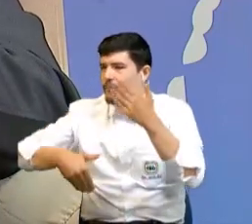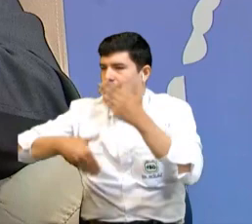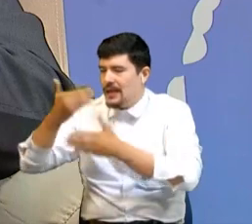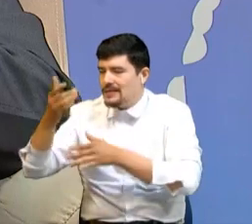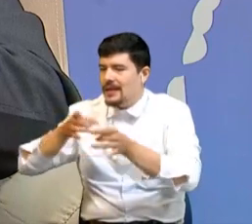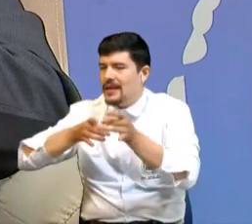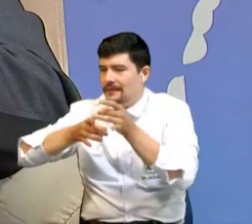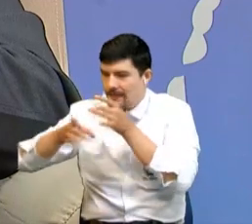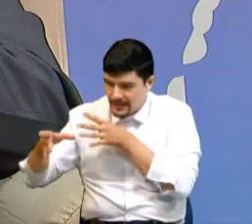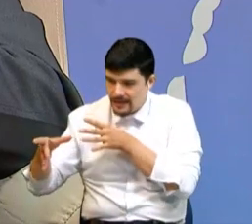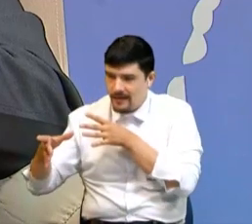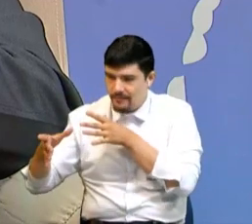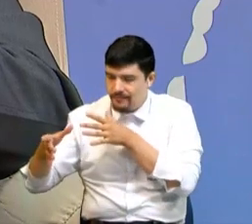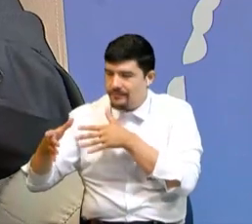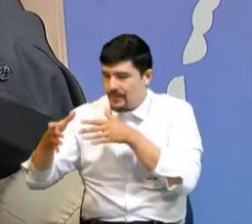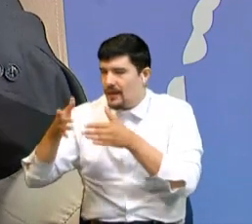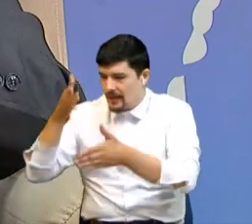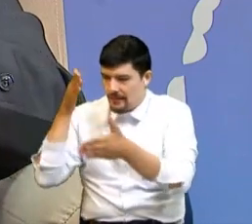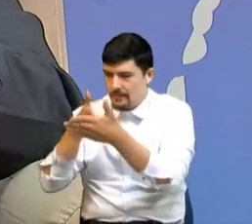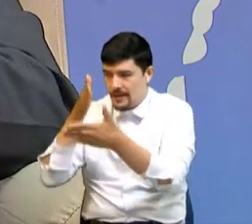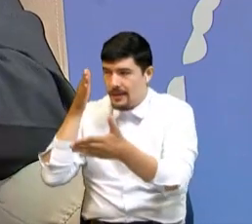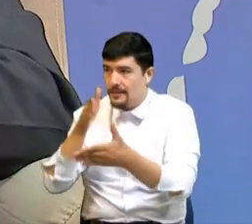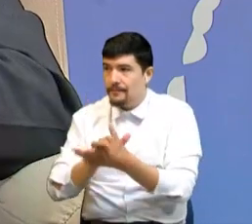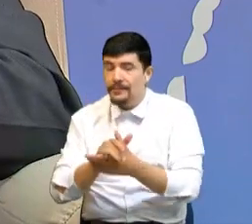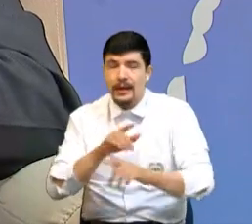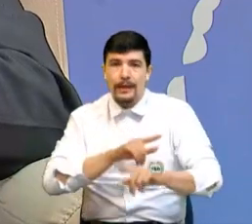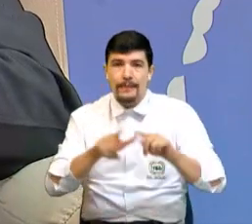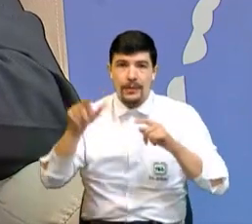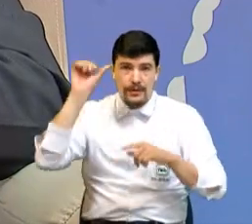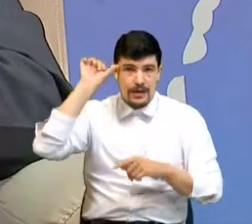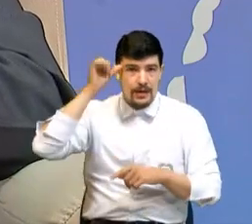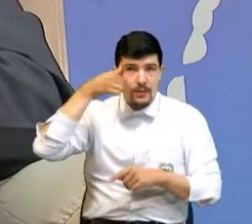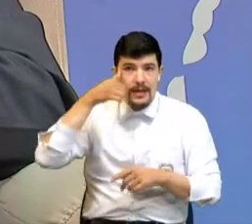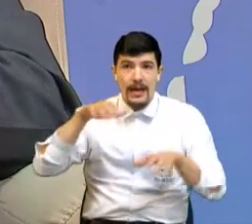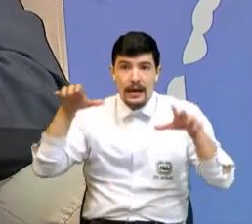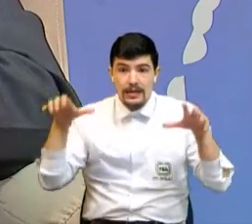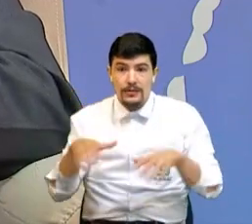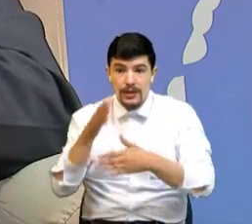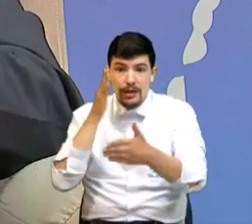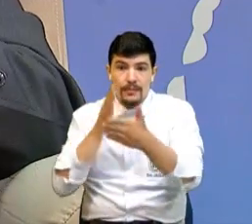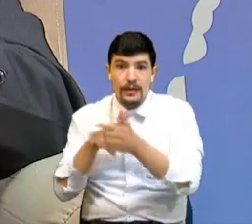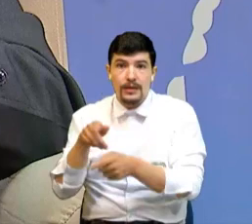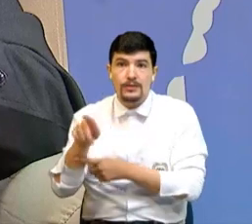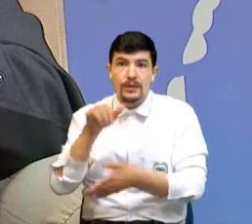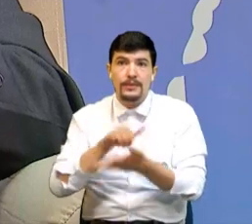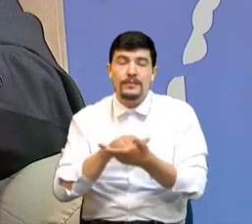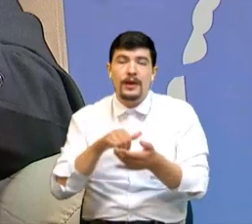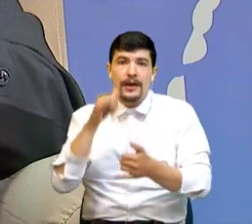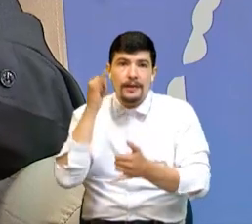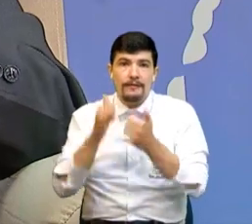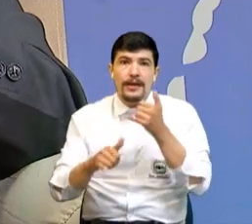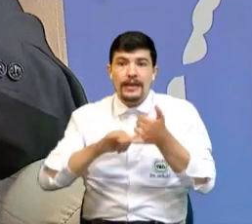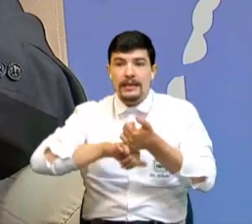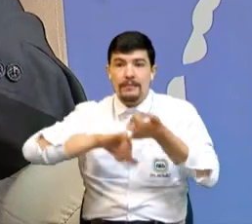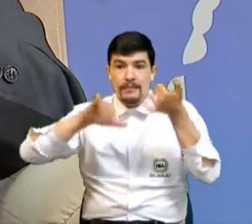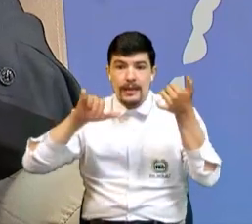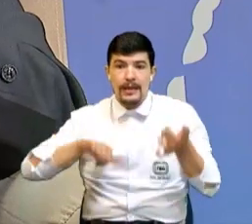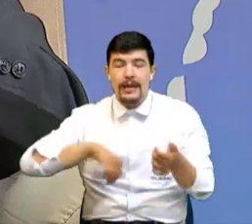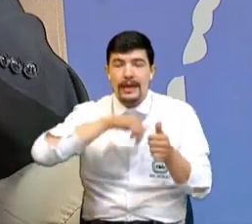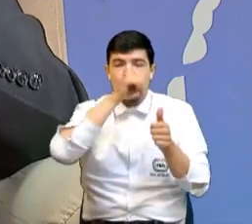prescripción de la acción penal. Recordemos que la prescripción de la acción penal prescribe independientemente